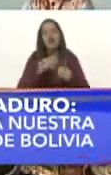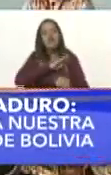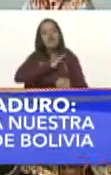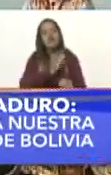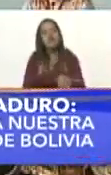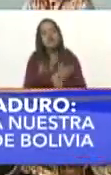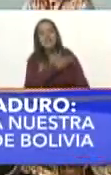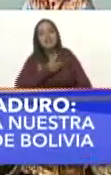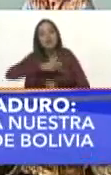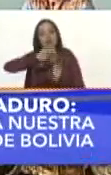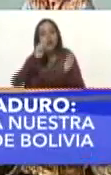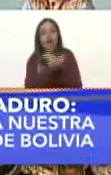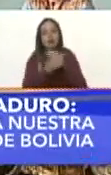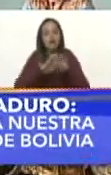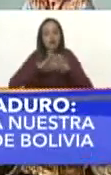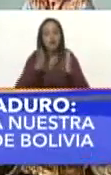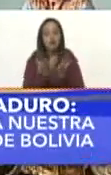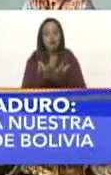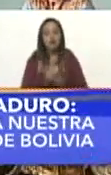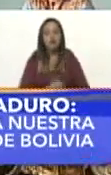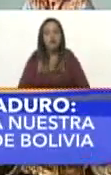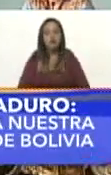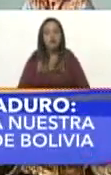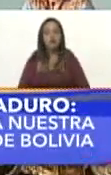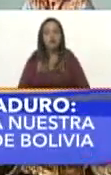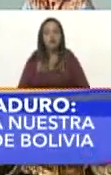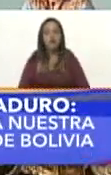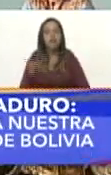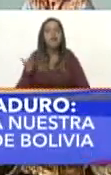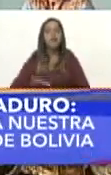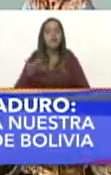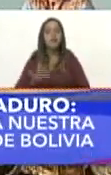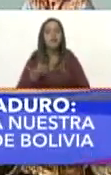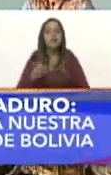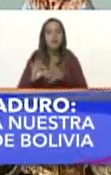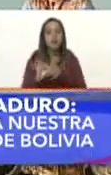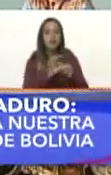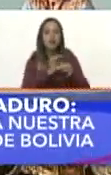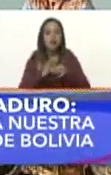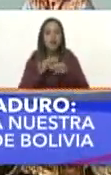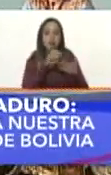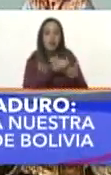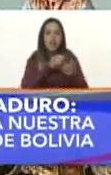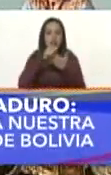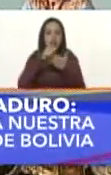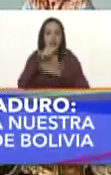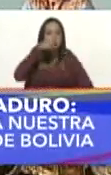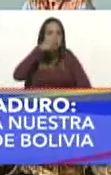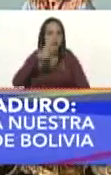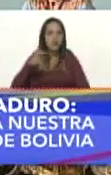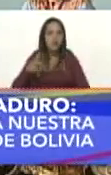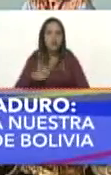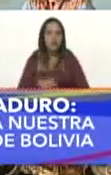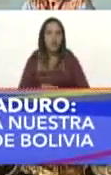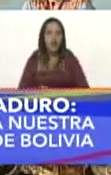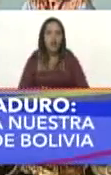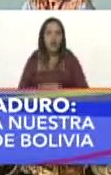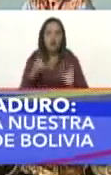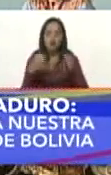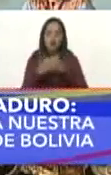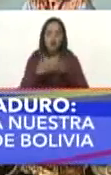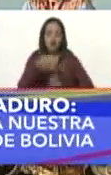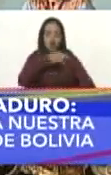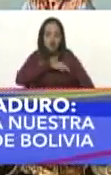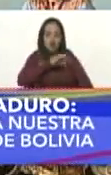queremos cambios en el mundo. Es muy importante la unión de los líderes de las organizaciones